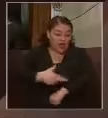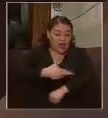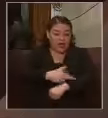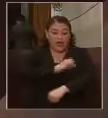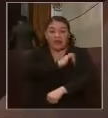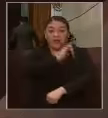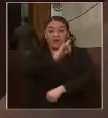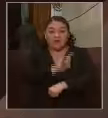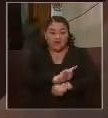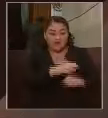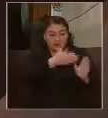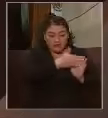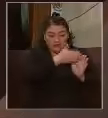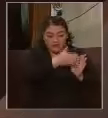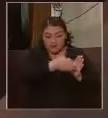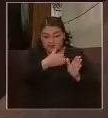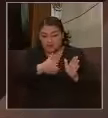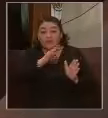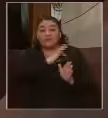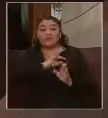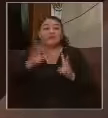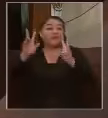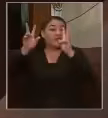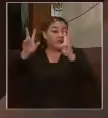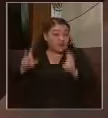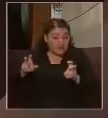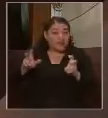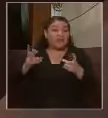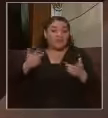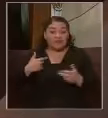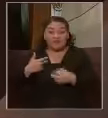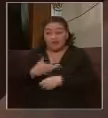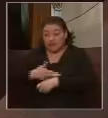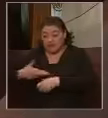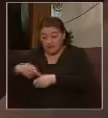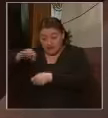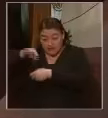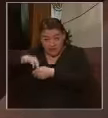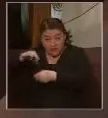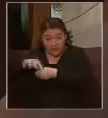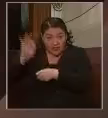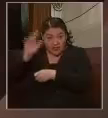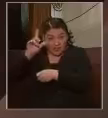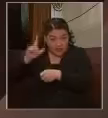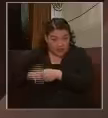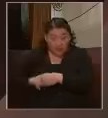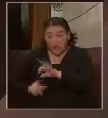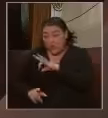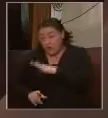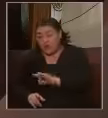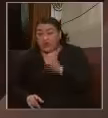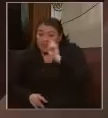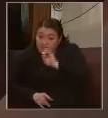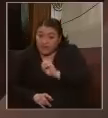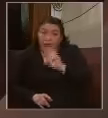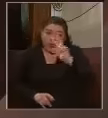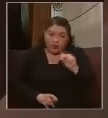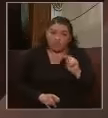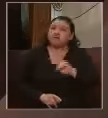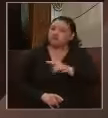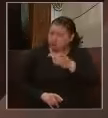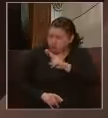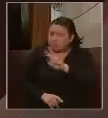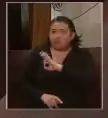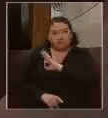estar directa o indirectamente relacionado con el procedimiento electoral federal. Este me parece que es un criterio de gran trascendencia porque